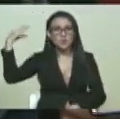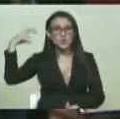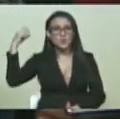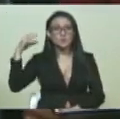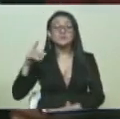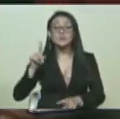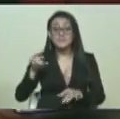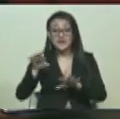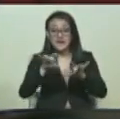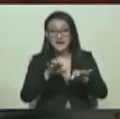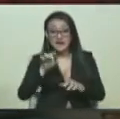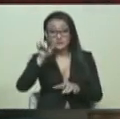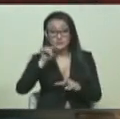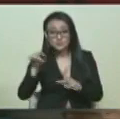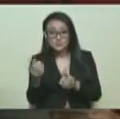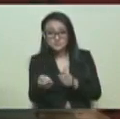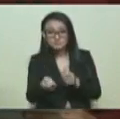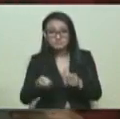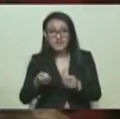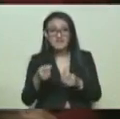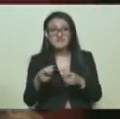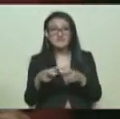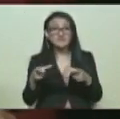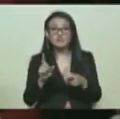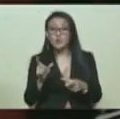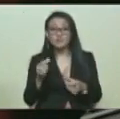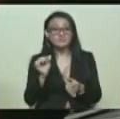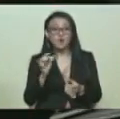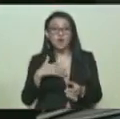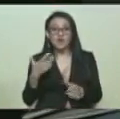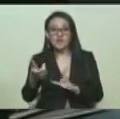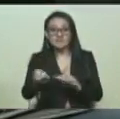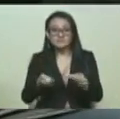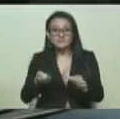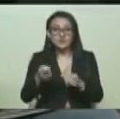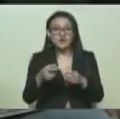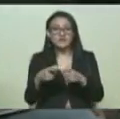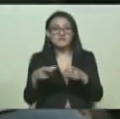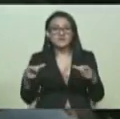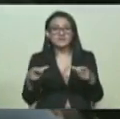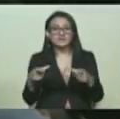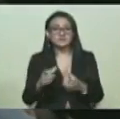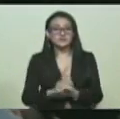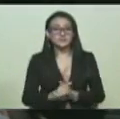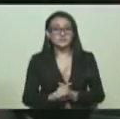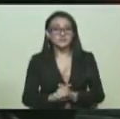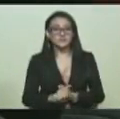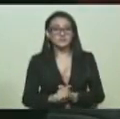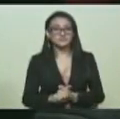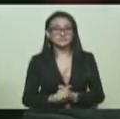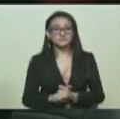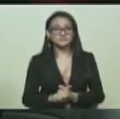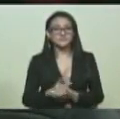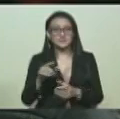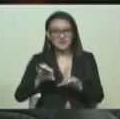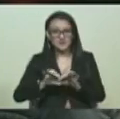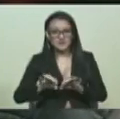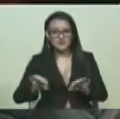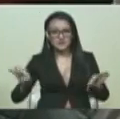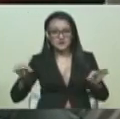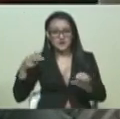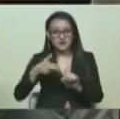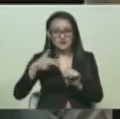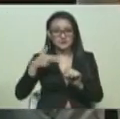cajeros electrónicos a nivel nacional para evitar el retiro en efectivo de nuestra gente. Sabotaje en las mangueras surtidoras de